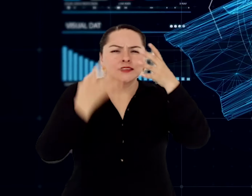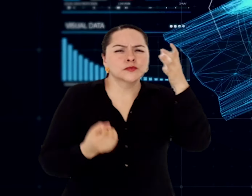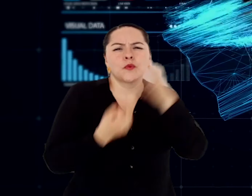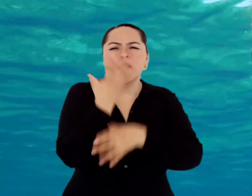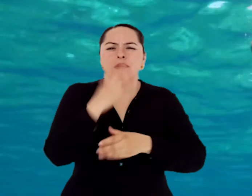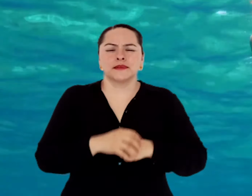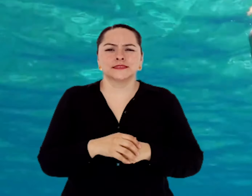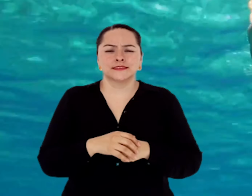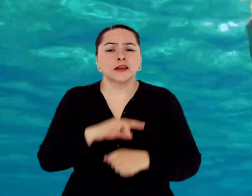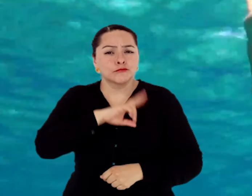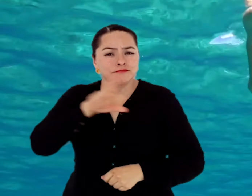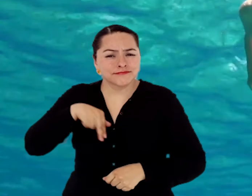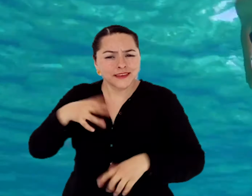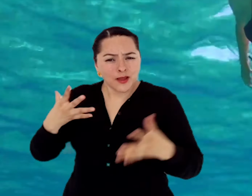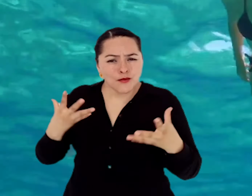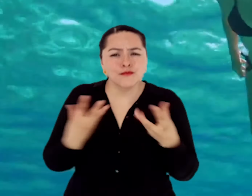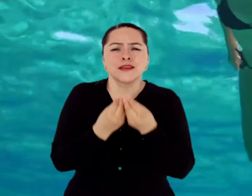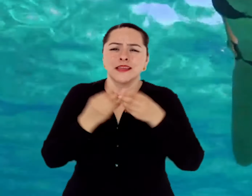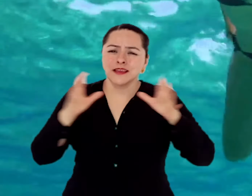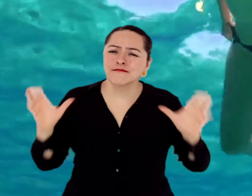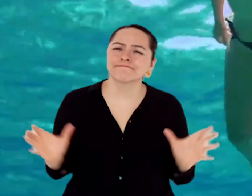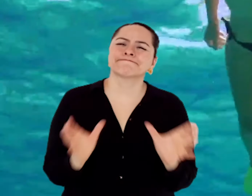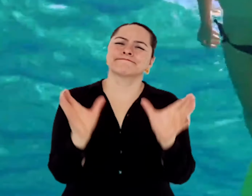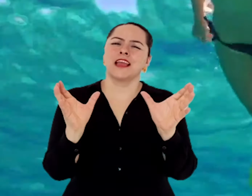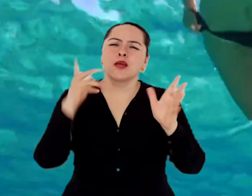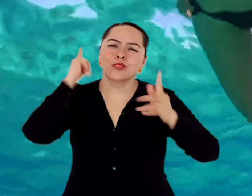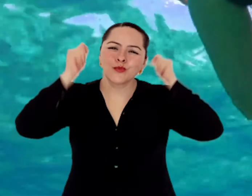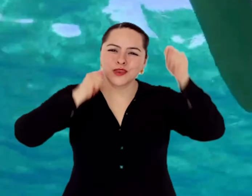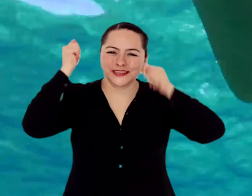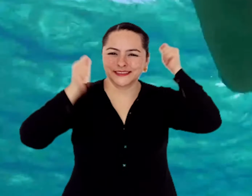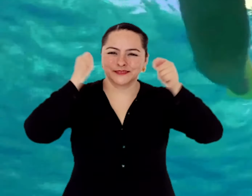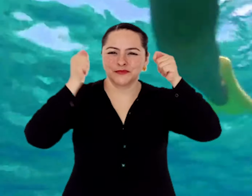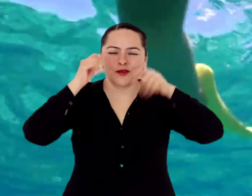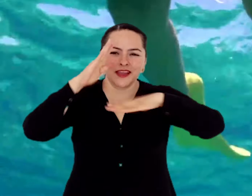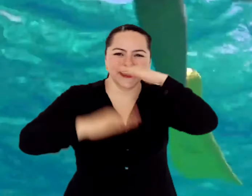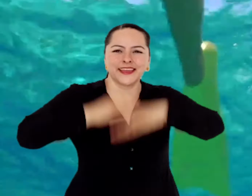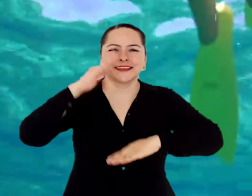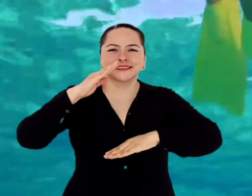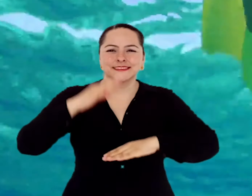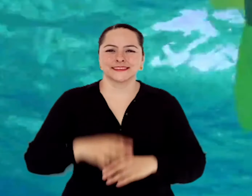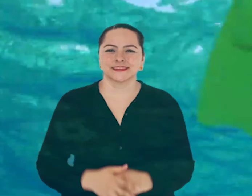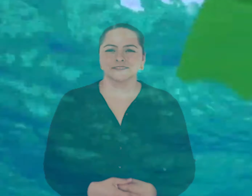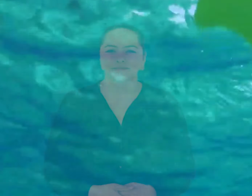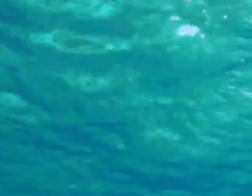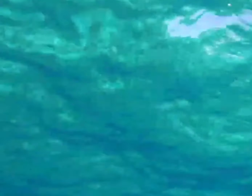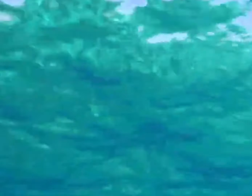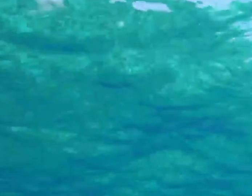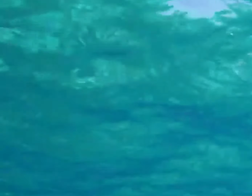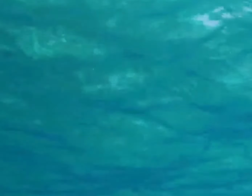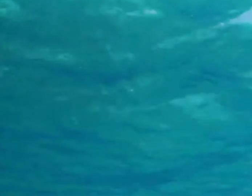inigualables. Cuenta con nosotros para fortalecer juntos la industria turística.